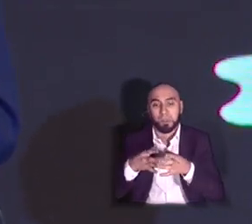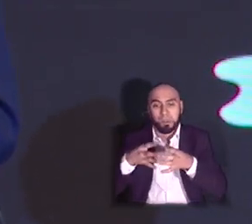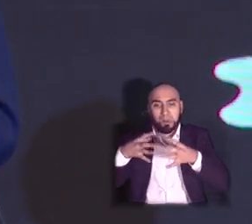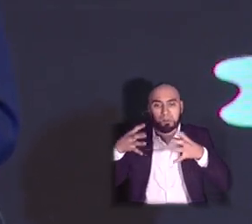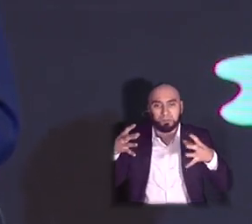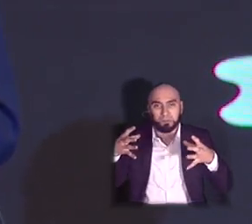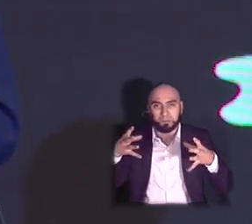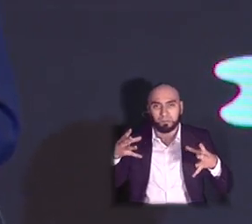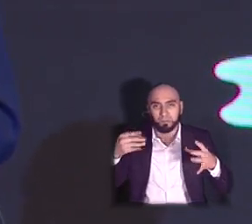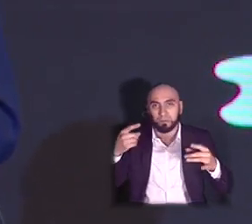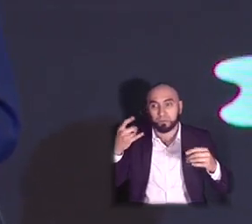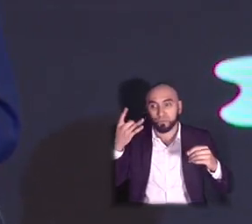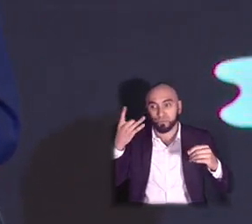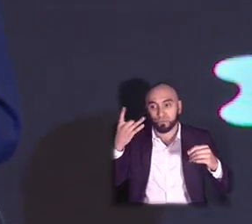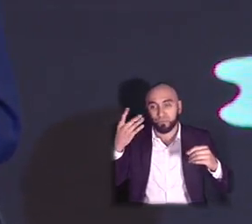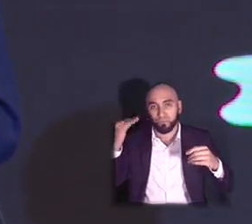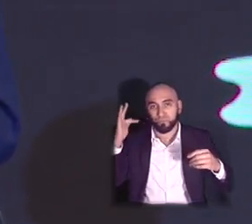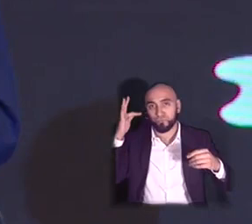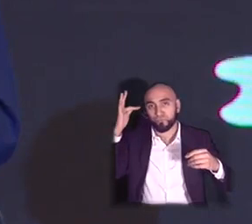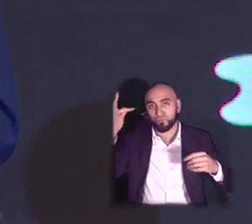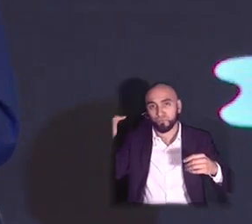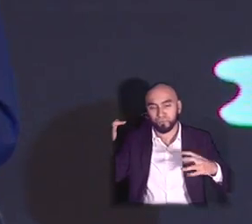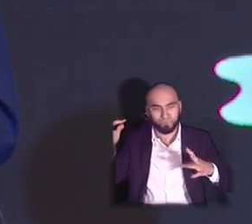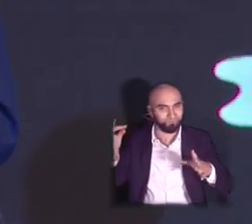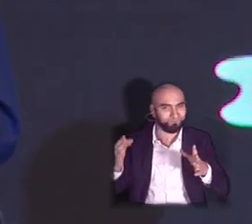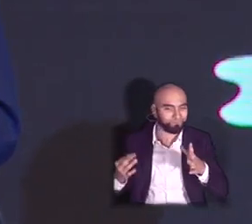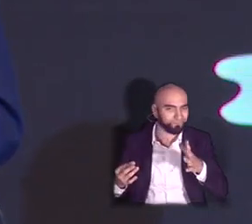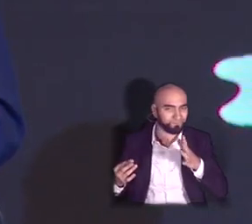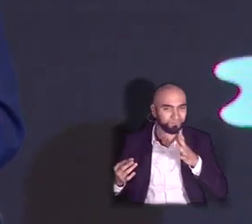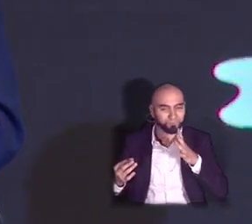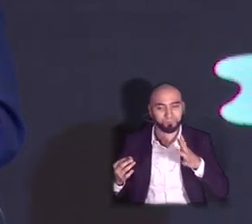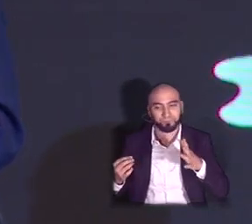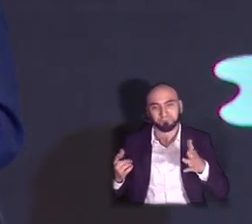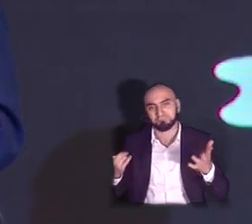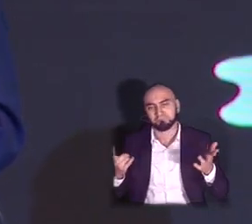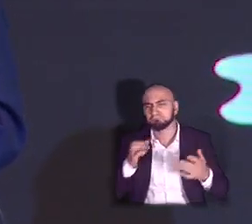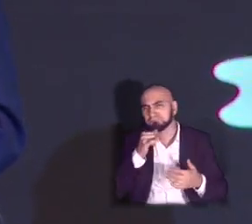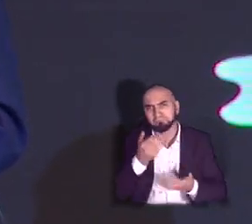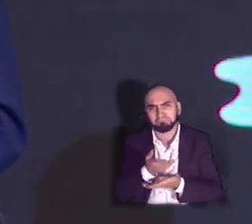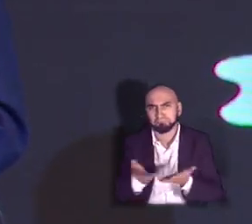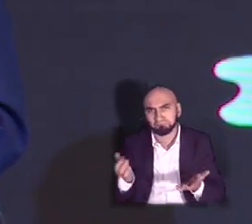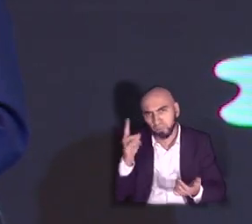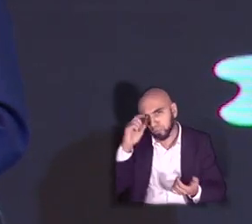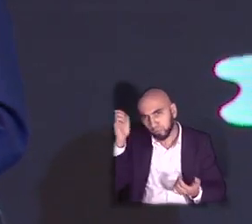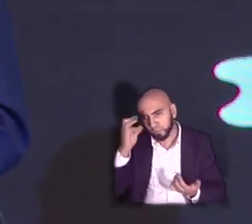los individuos con cerebros más grandes tienen más niños. Y, bueno, ¿qué piensan ustedes?